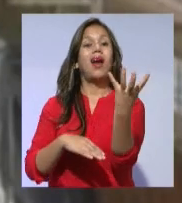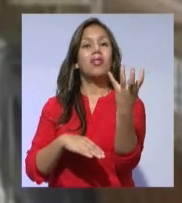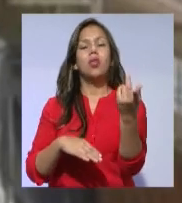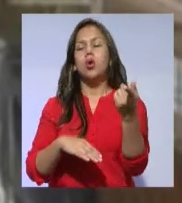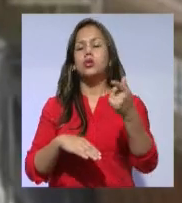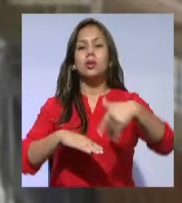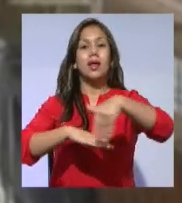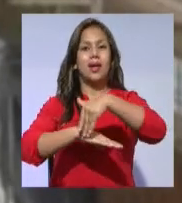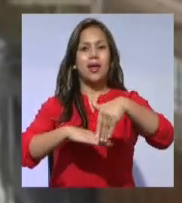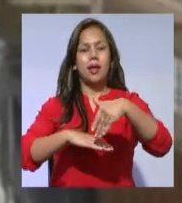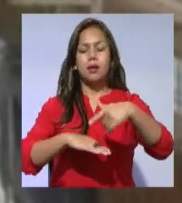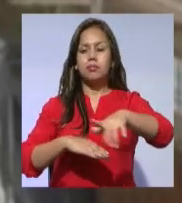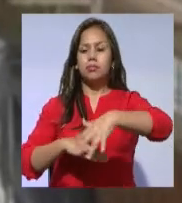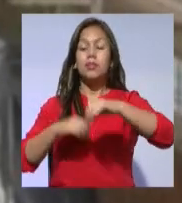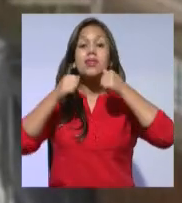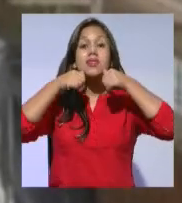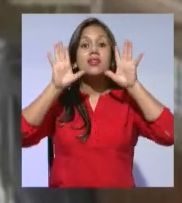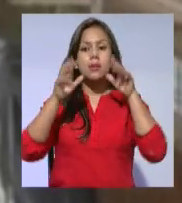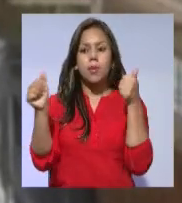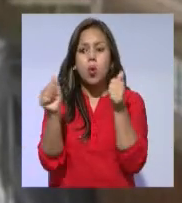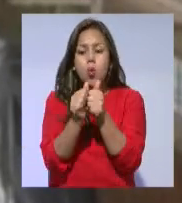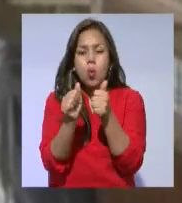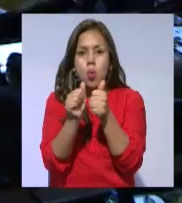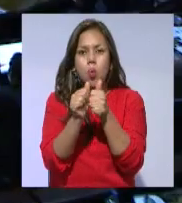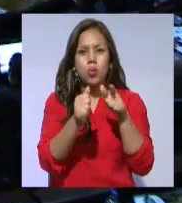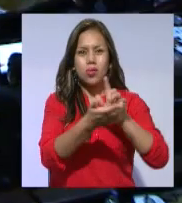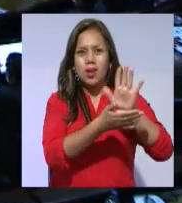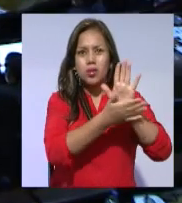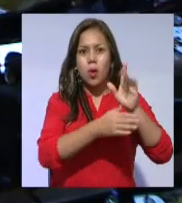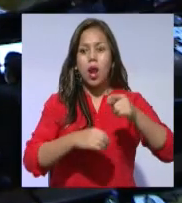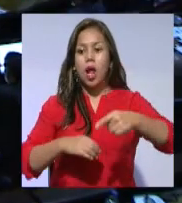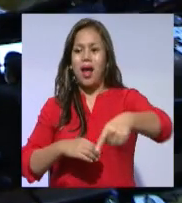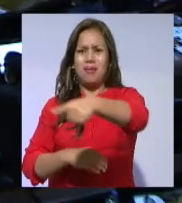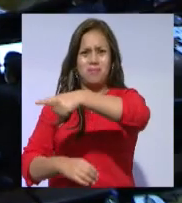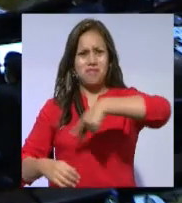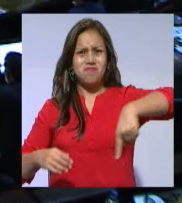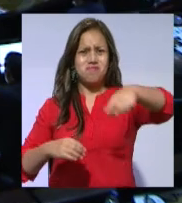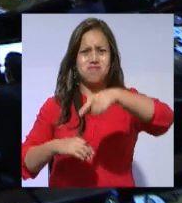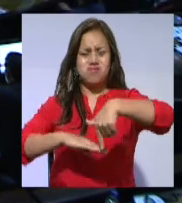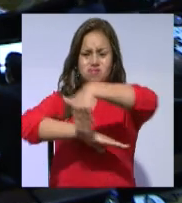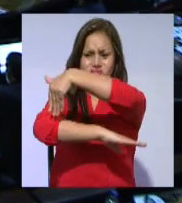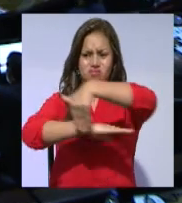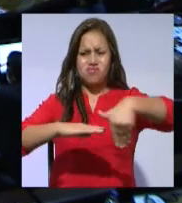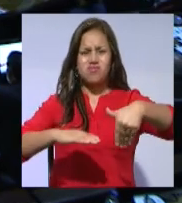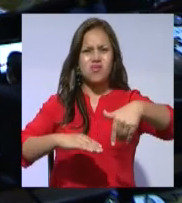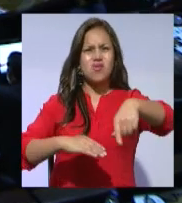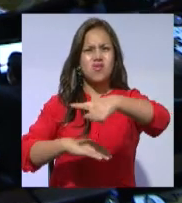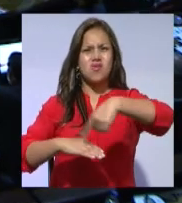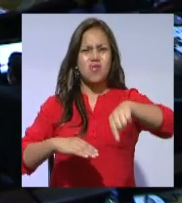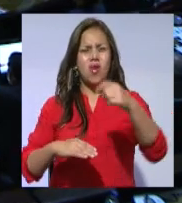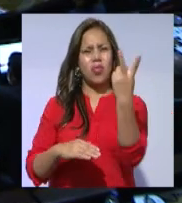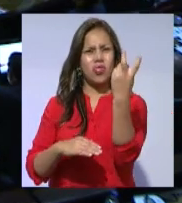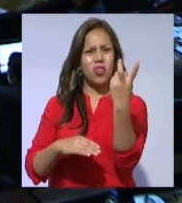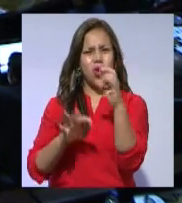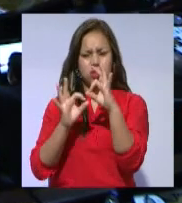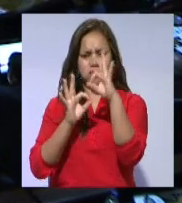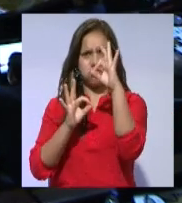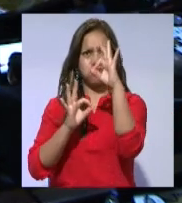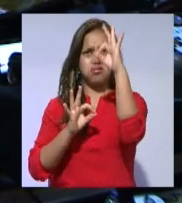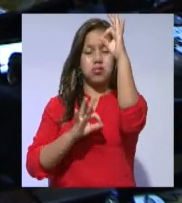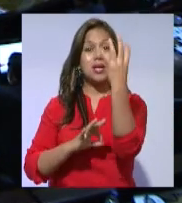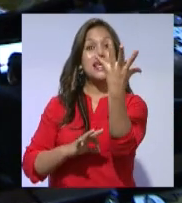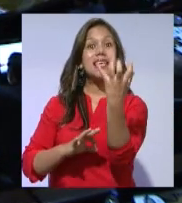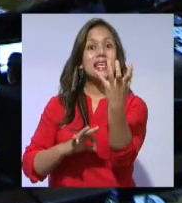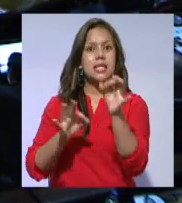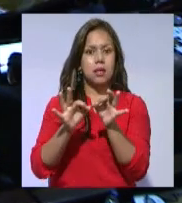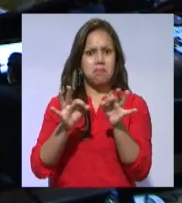2016 junto a un plantel educativo de la localidad el socavón alcanzó los 12 metros de alto por 15 metros de ancho y